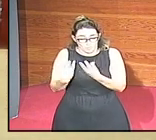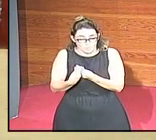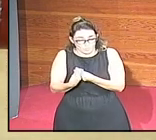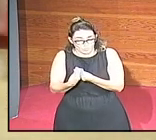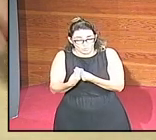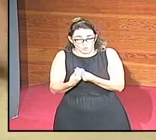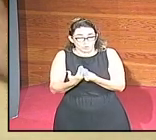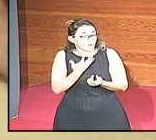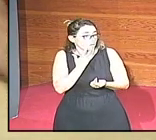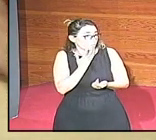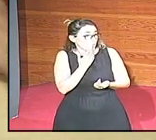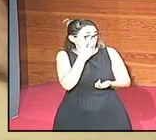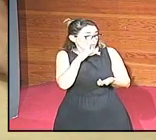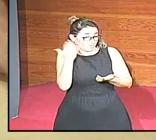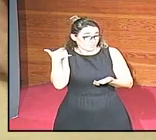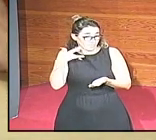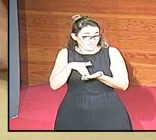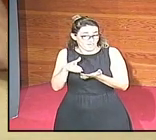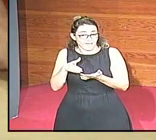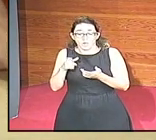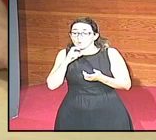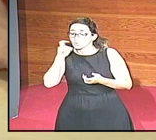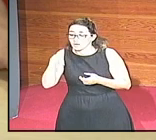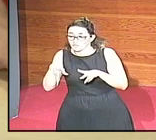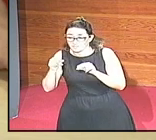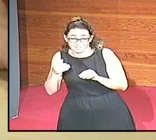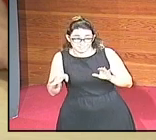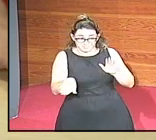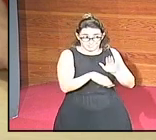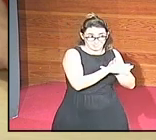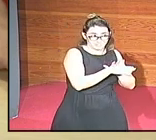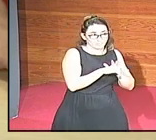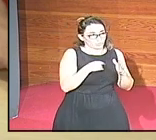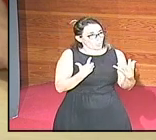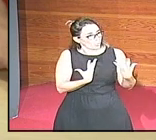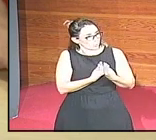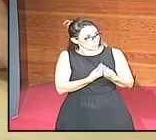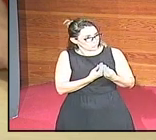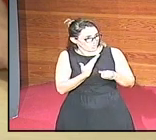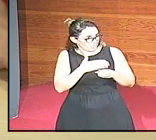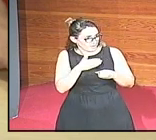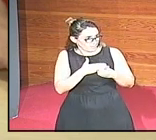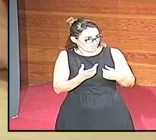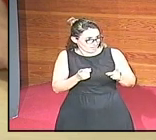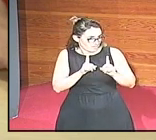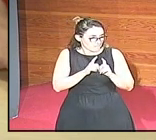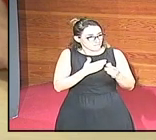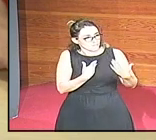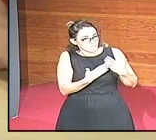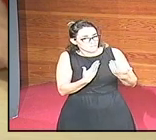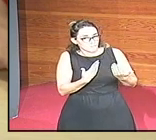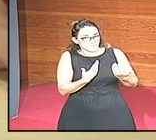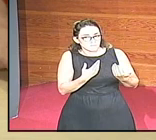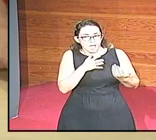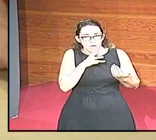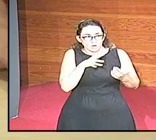volverse de Ucrania para acá, estuvimos tomando una cerveza juntos, que me estuvo contando un poco cuál era el problema. No tengo ni puta idea de lo que